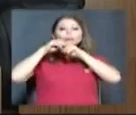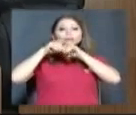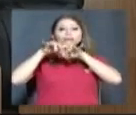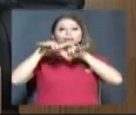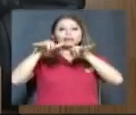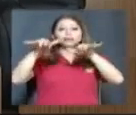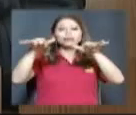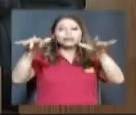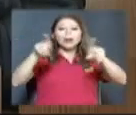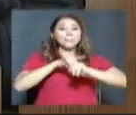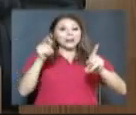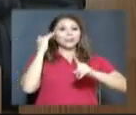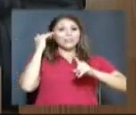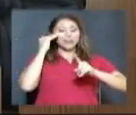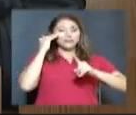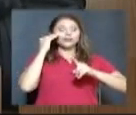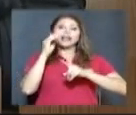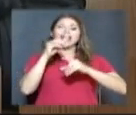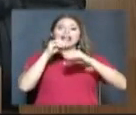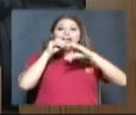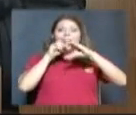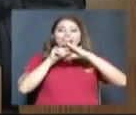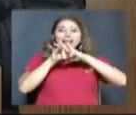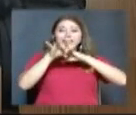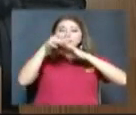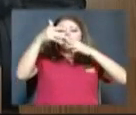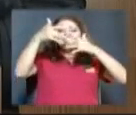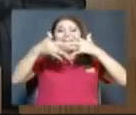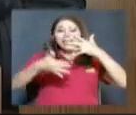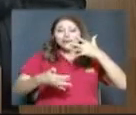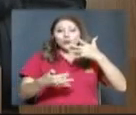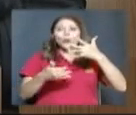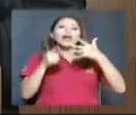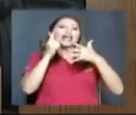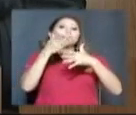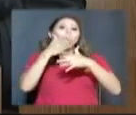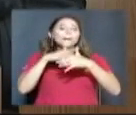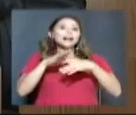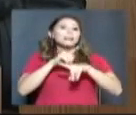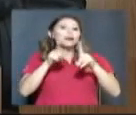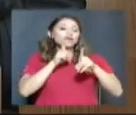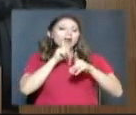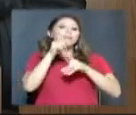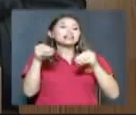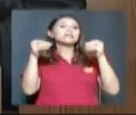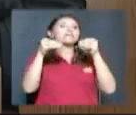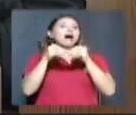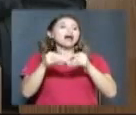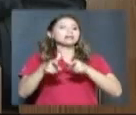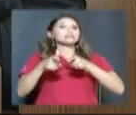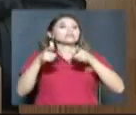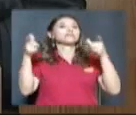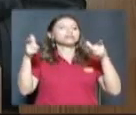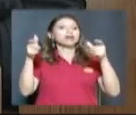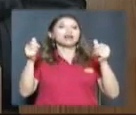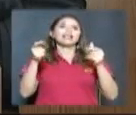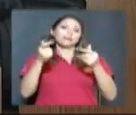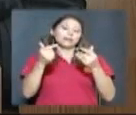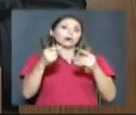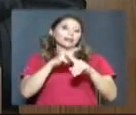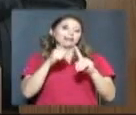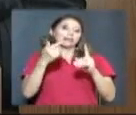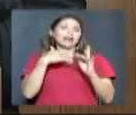pero sabemos que el espectro eléctrico como tal es una porción del espectro que es mucho más grande y que por lo tanto tiene